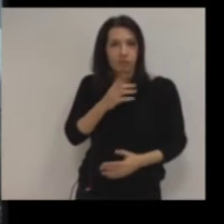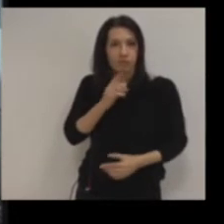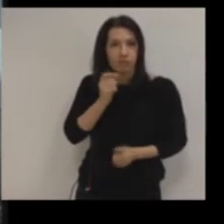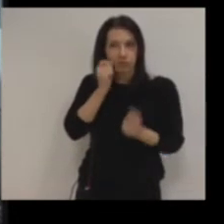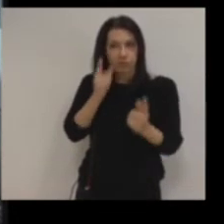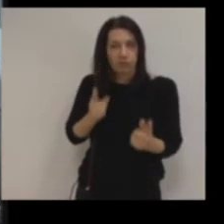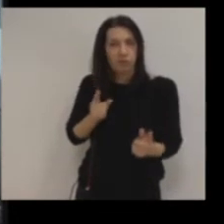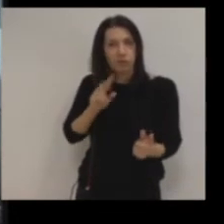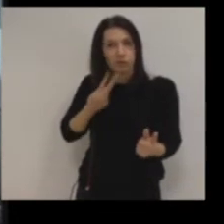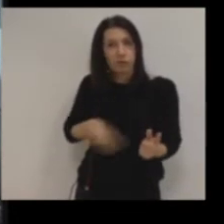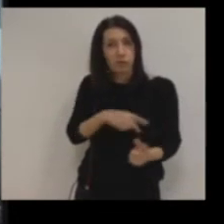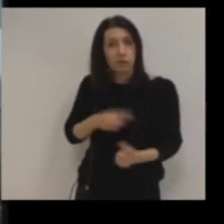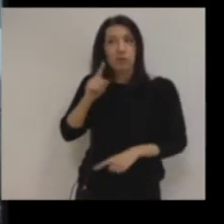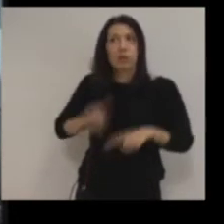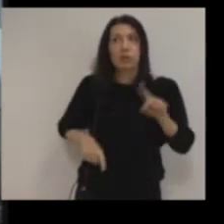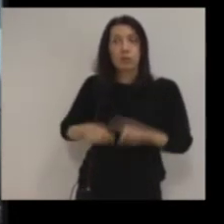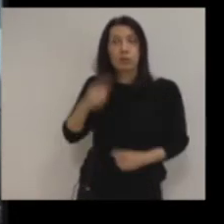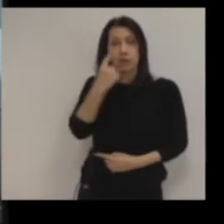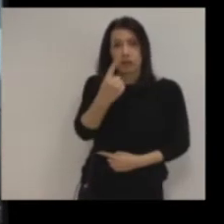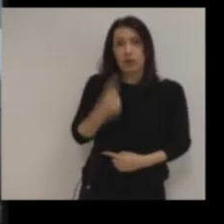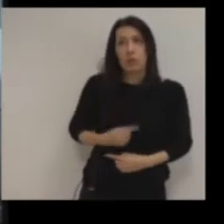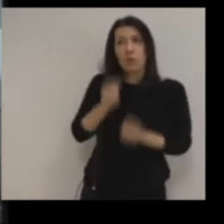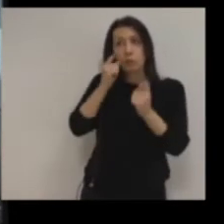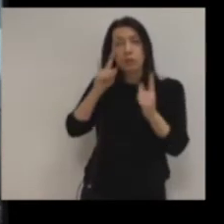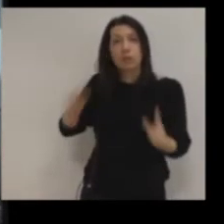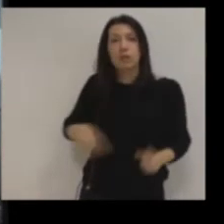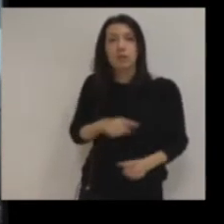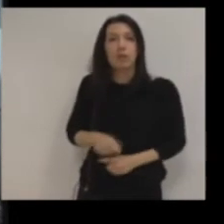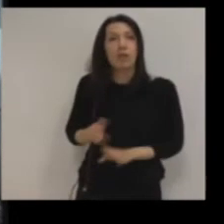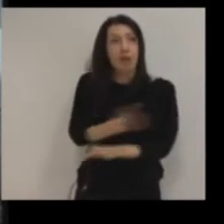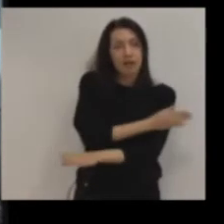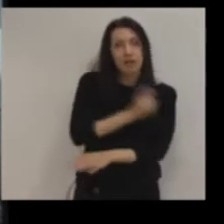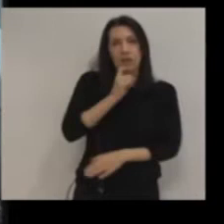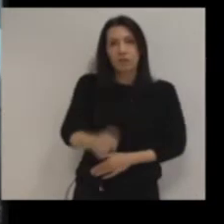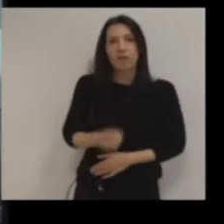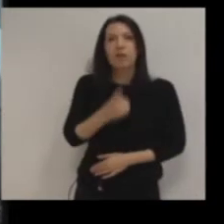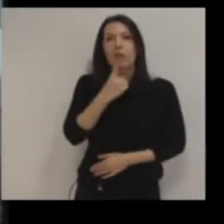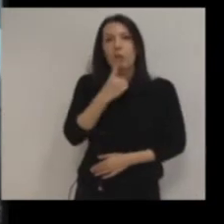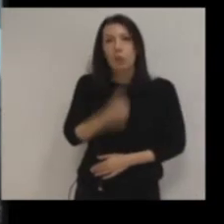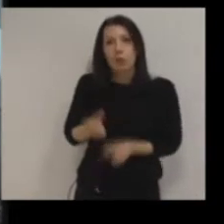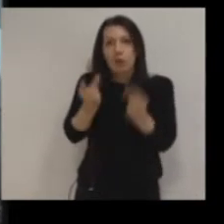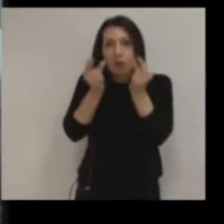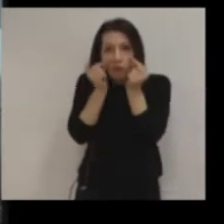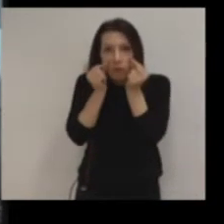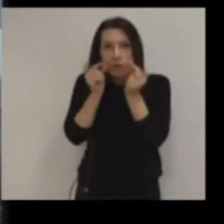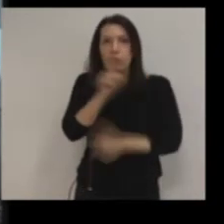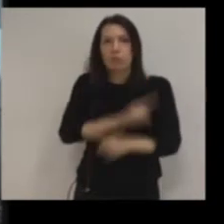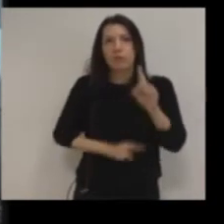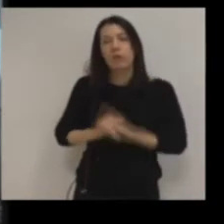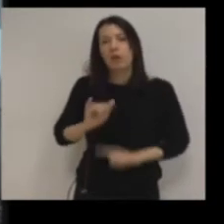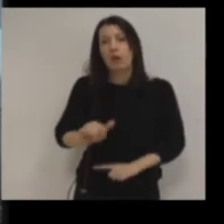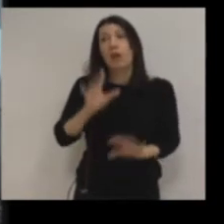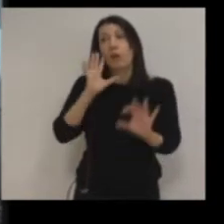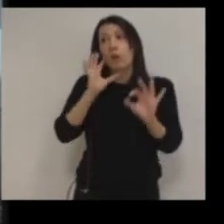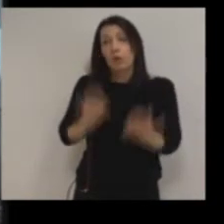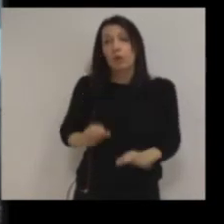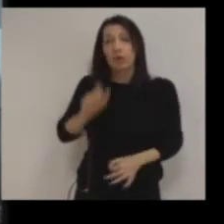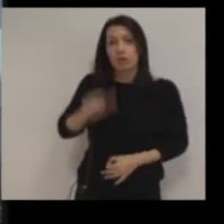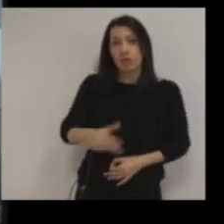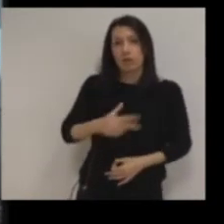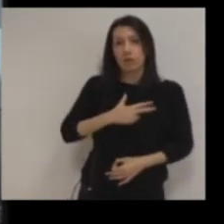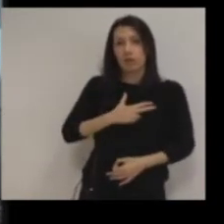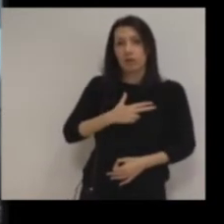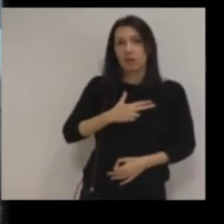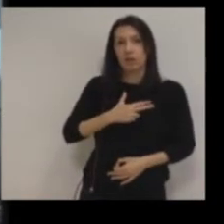uno de nosotros alcanzamos a ver o no, advertirme, tengo dificultad en la visión, y lo más lógico es que sea el abogado el que